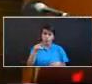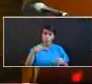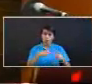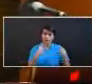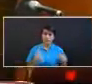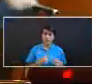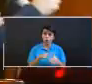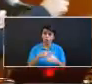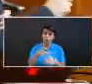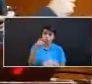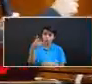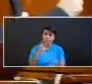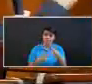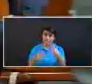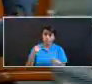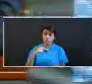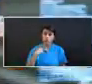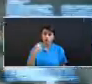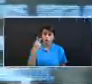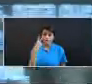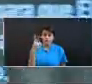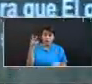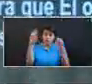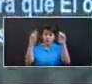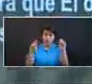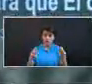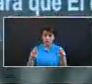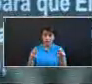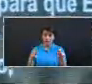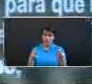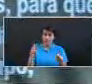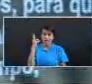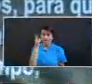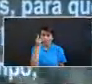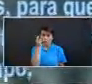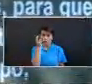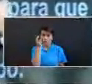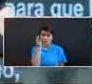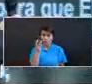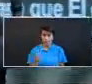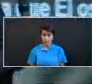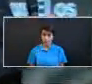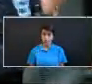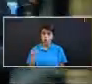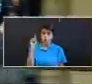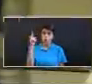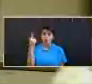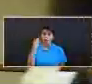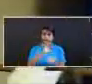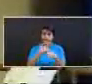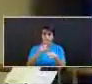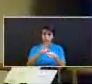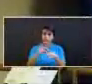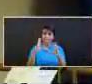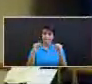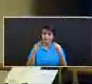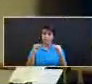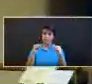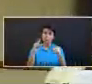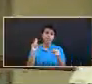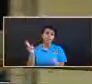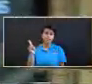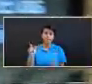viene, yo veo gente, escúcheme, una de las cosas que hablamos siempre con mi